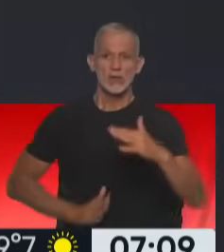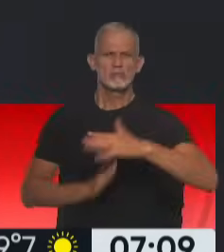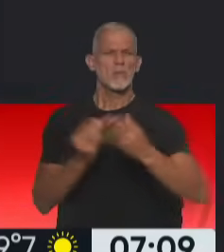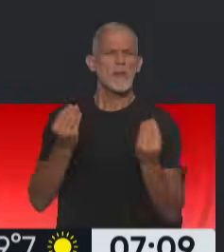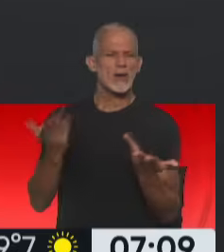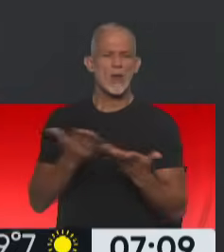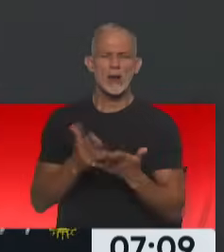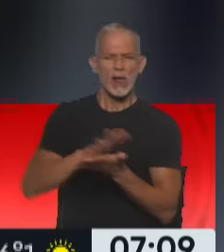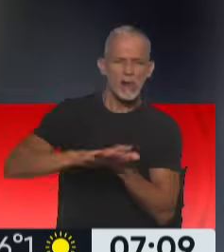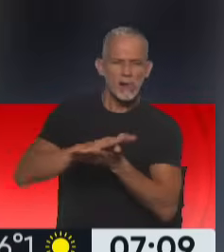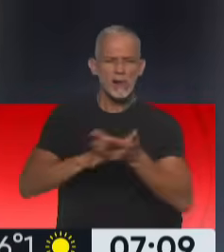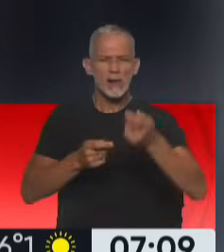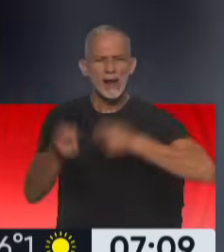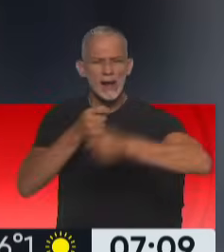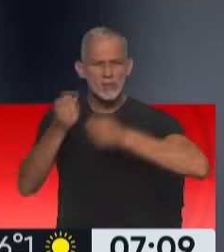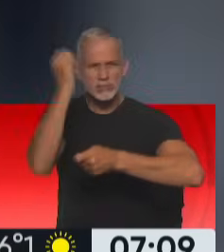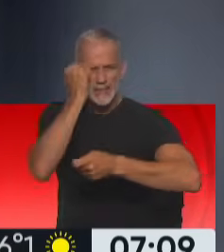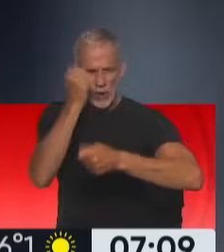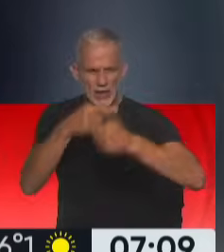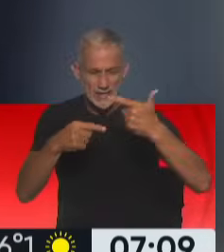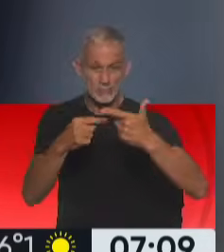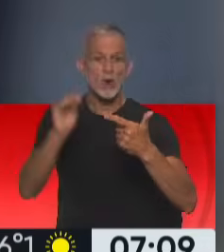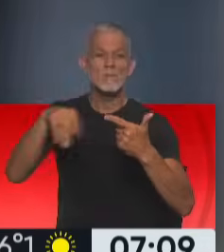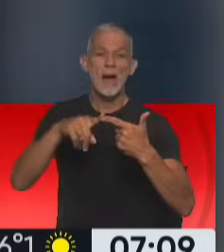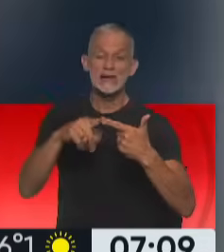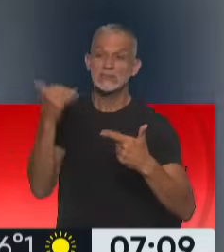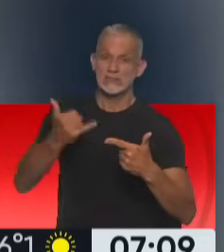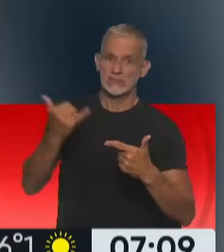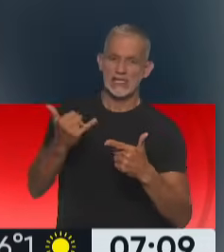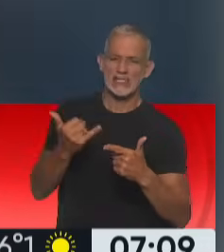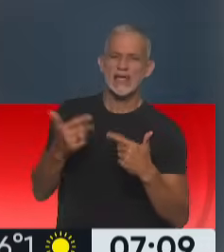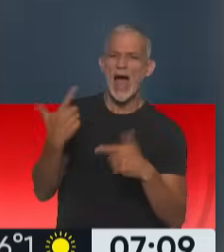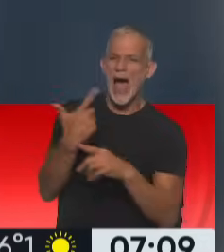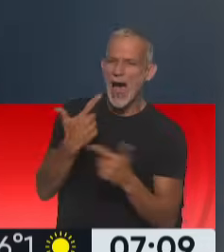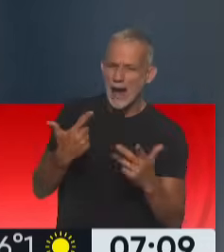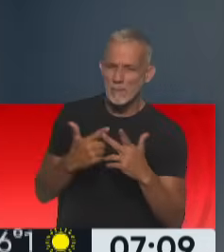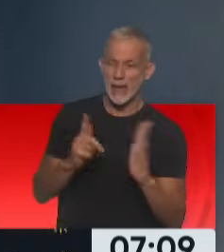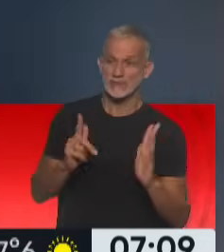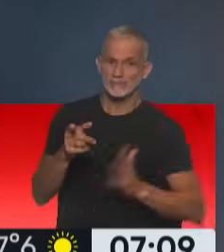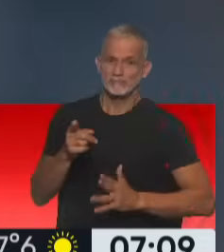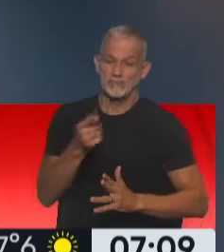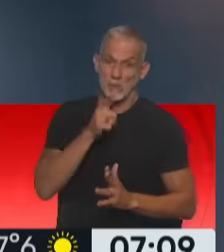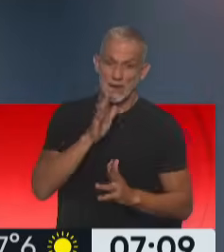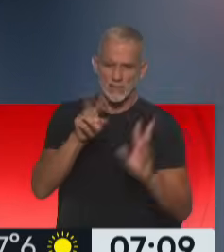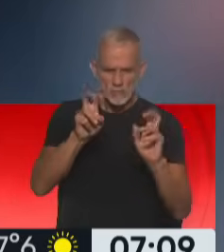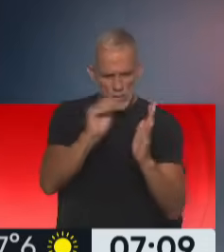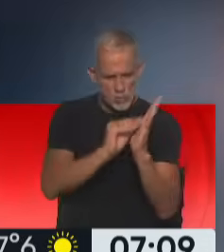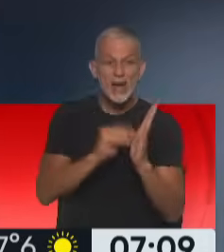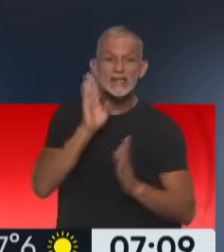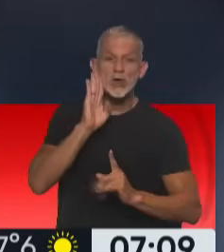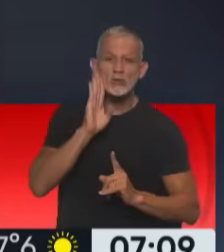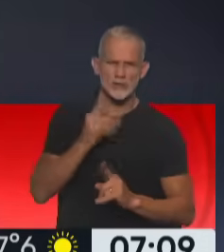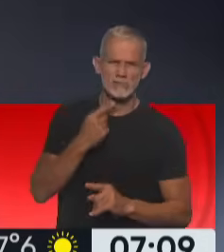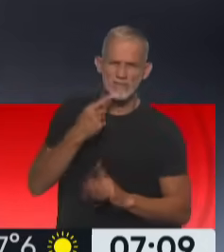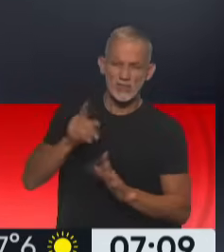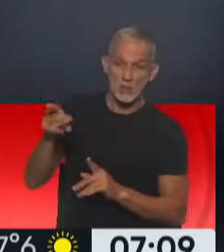es conspiración narcoterrorista, además de tenencia de armas con las que, según los Estados Unidos,